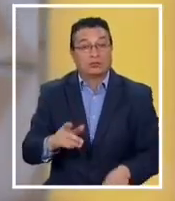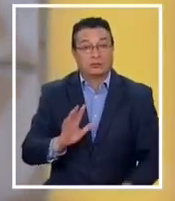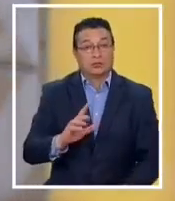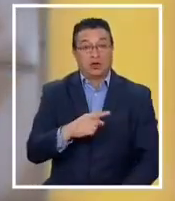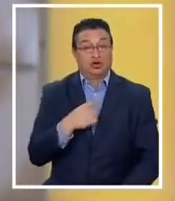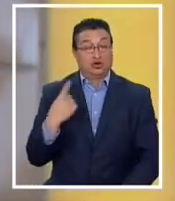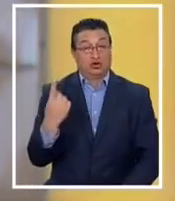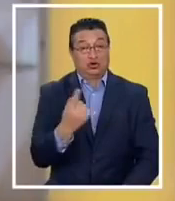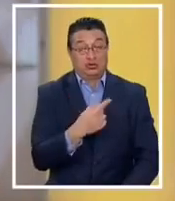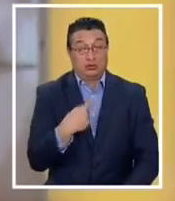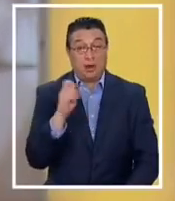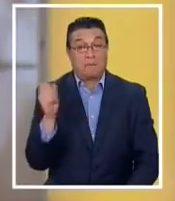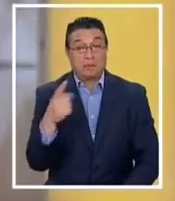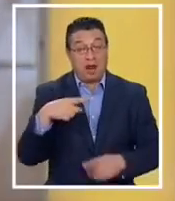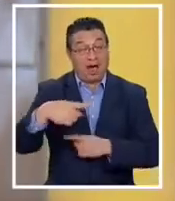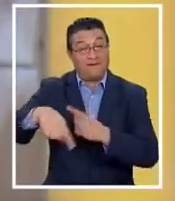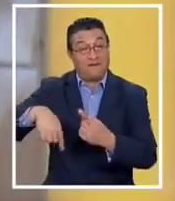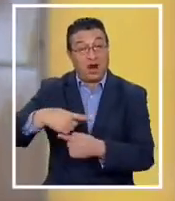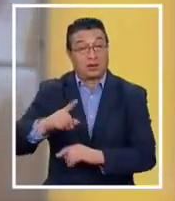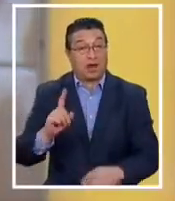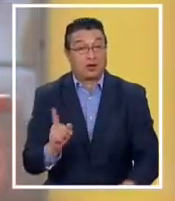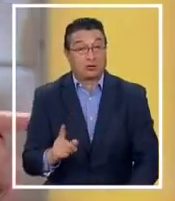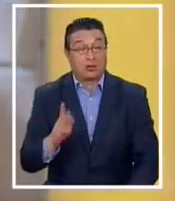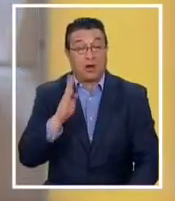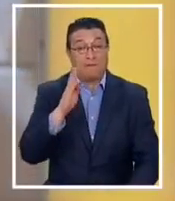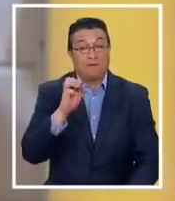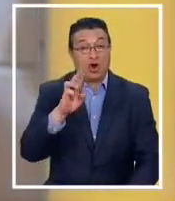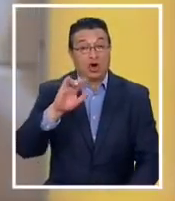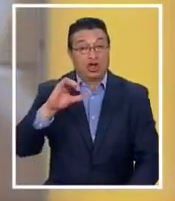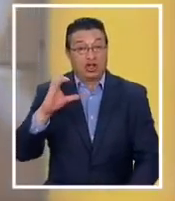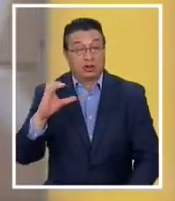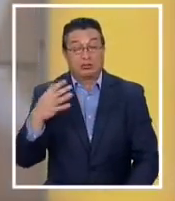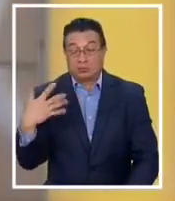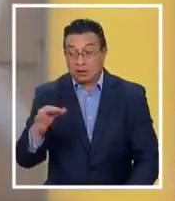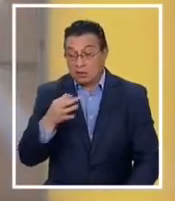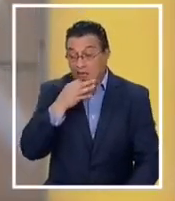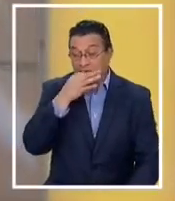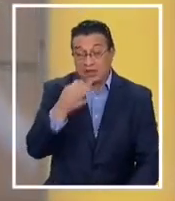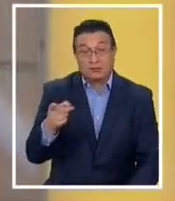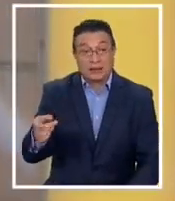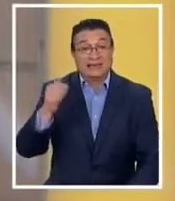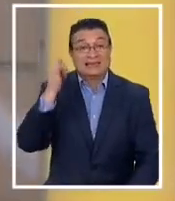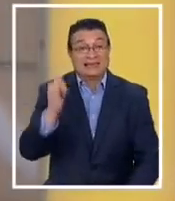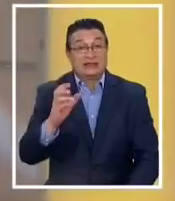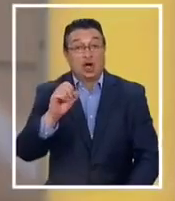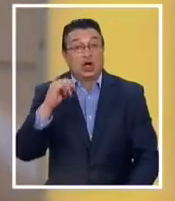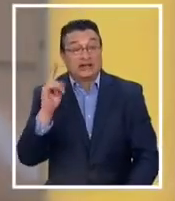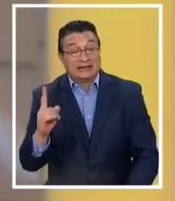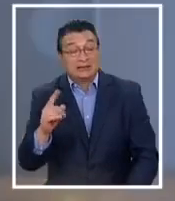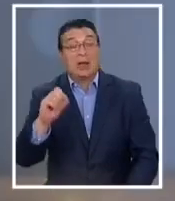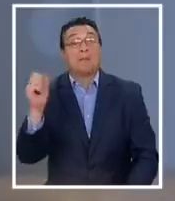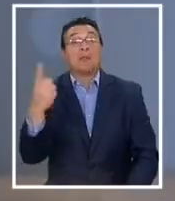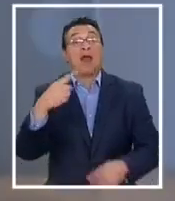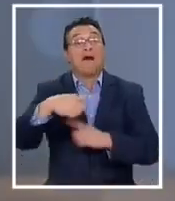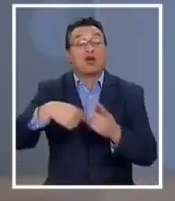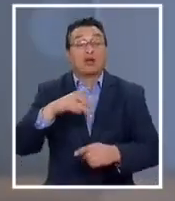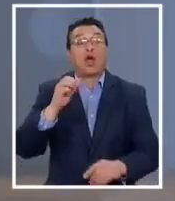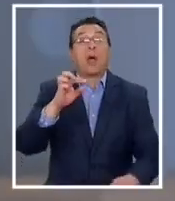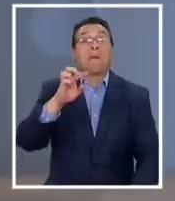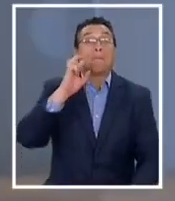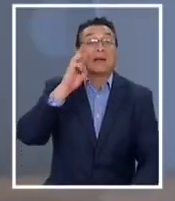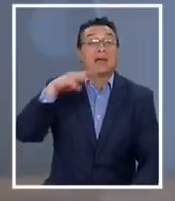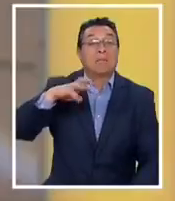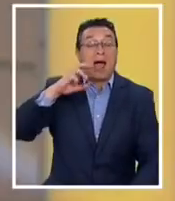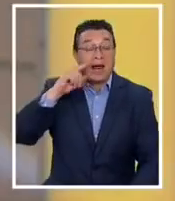la primera vuelta si usted me dice que boliche en algún minuto ha dicho que él va a llegar sí o sea la primera vuelta que no quiere pasar por primaria